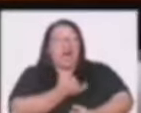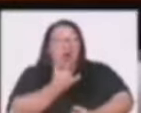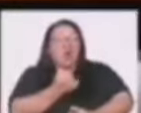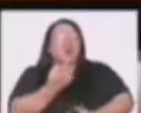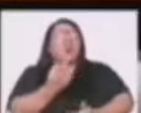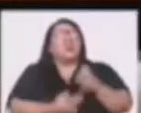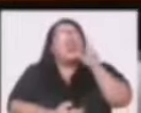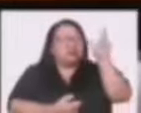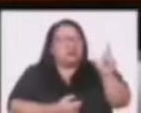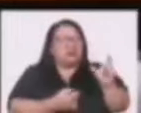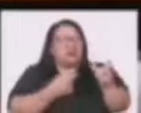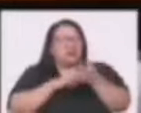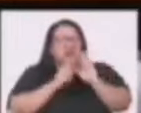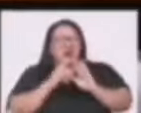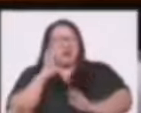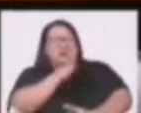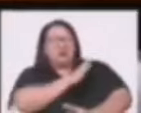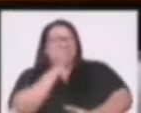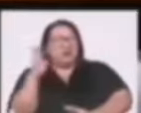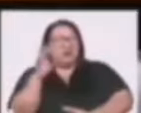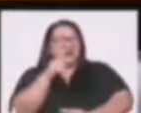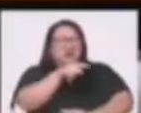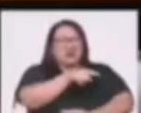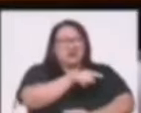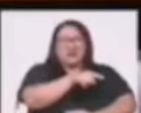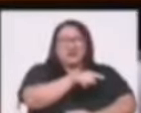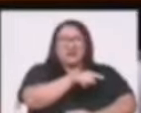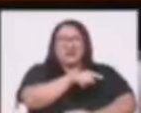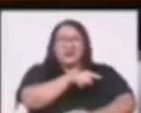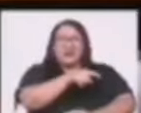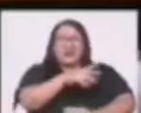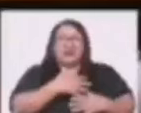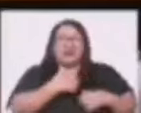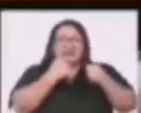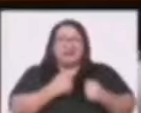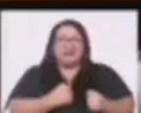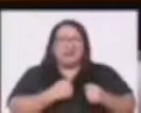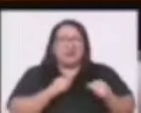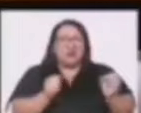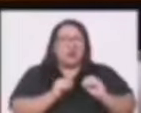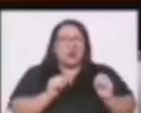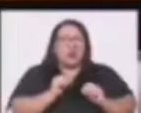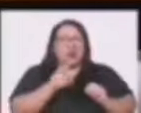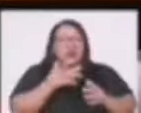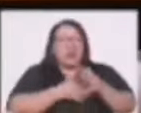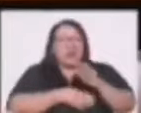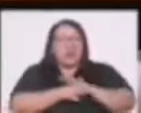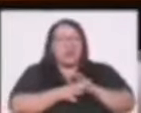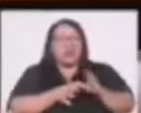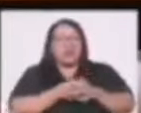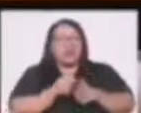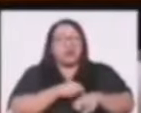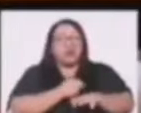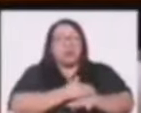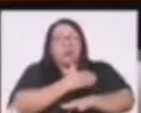negación fáctica de un tribunal constitucional que buscó entornillarse en el poder para